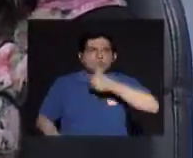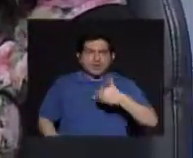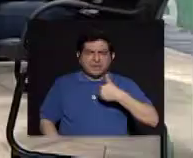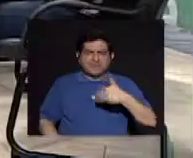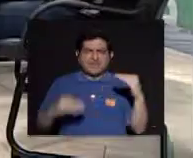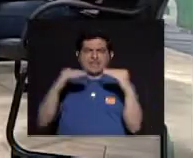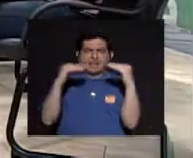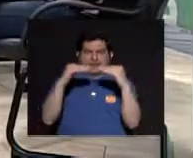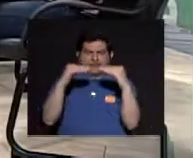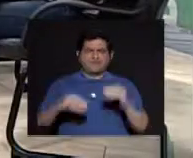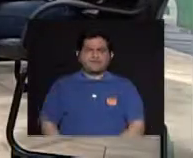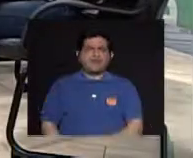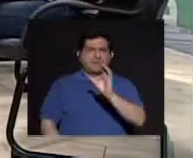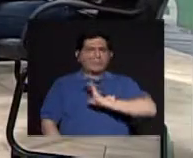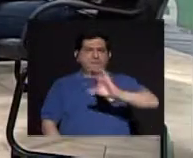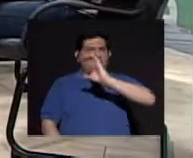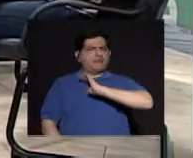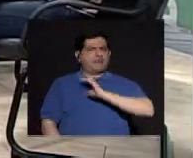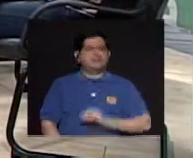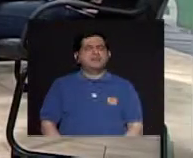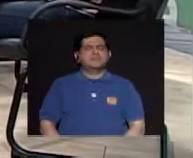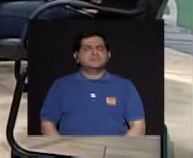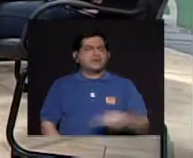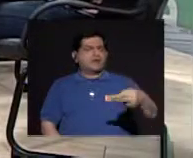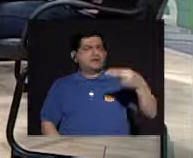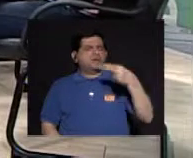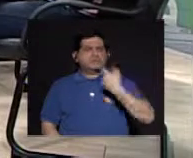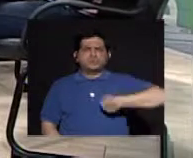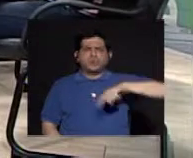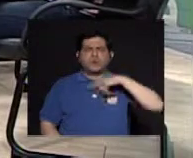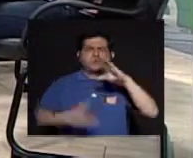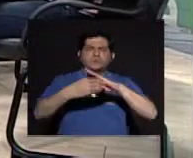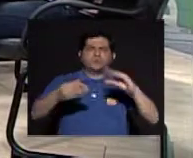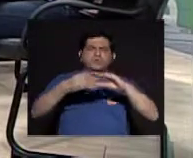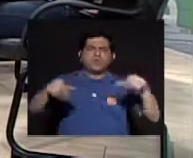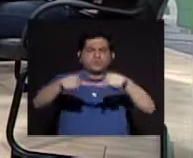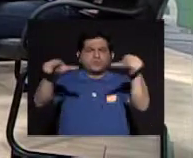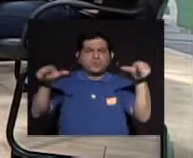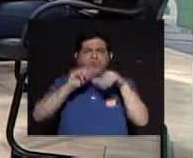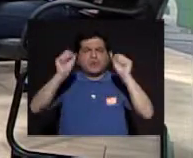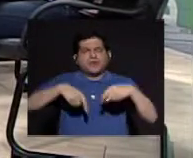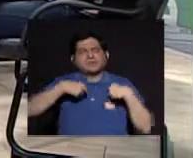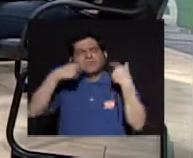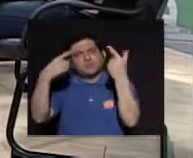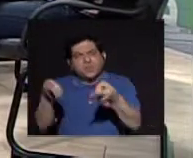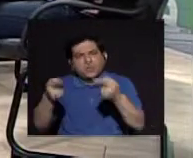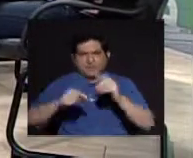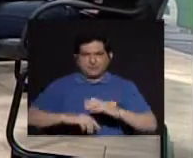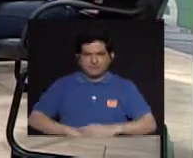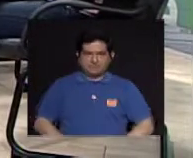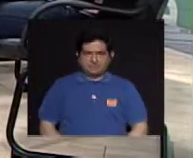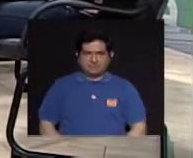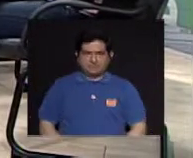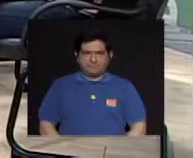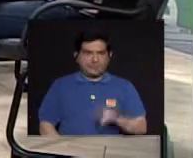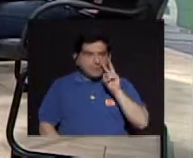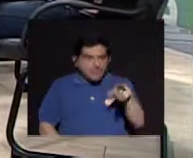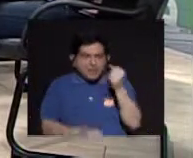privada, tiene un nivel y tiene unas características, las historias, lo que podemos contar, las locaciones a las que podemos